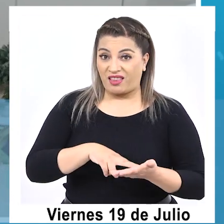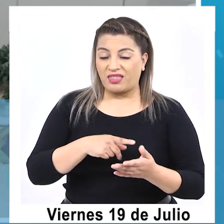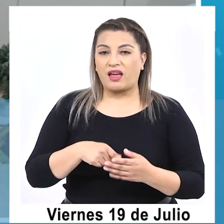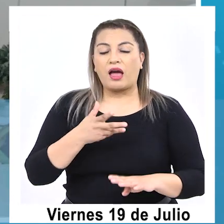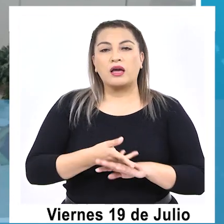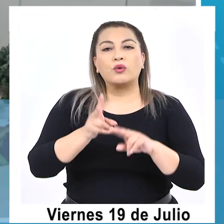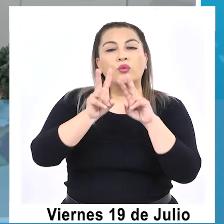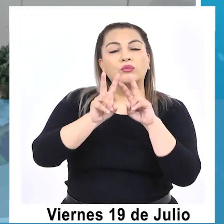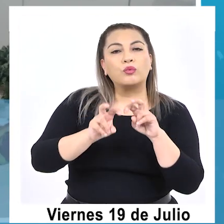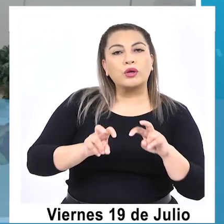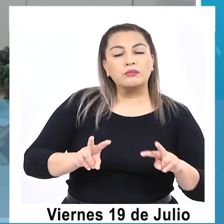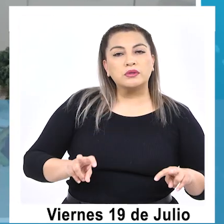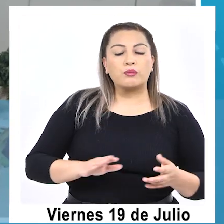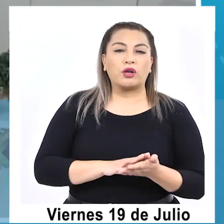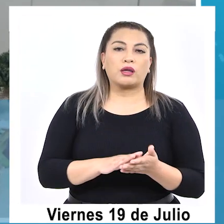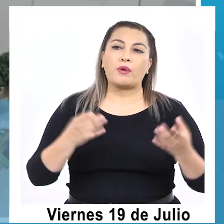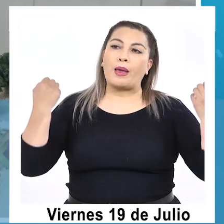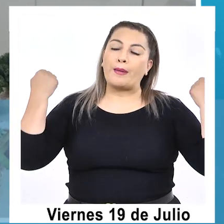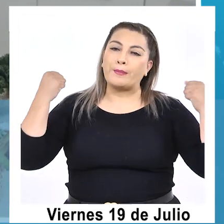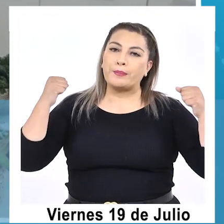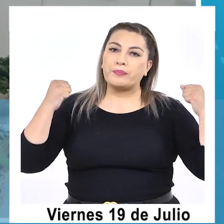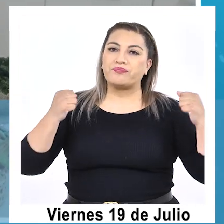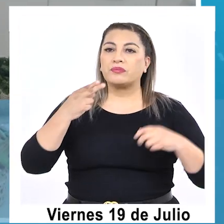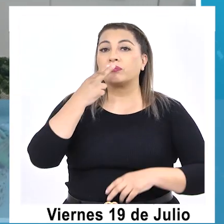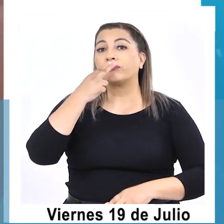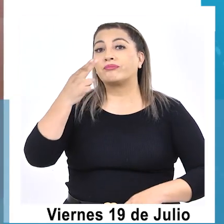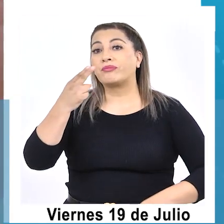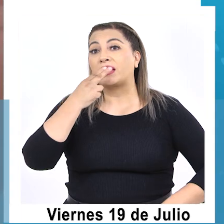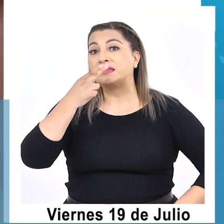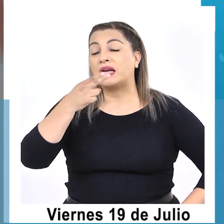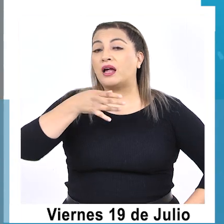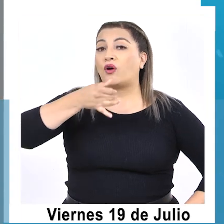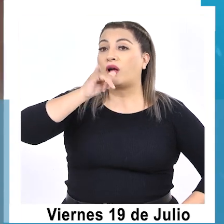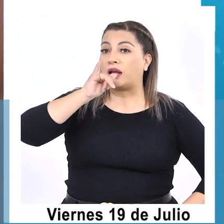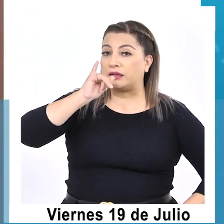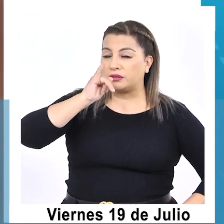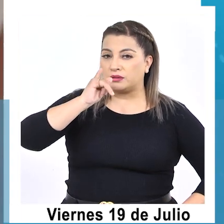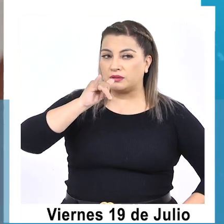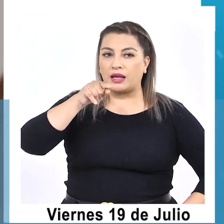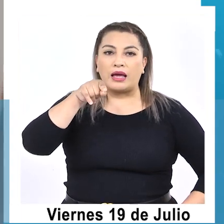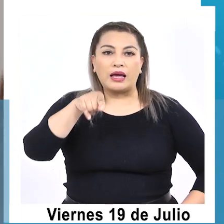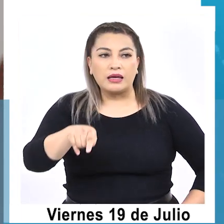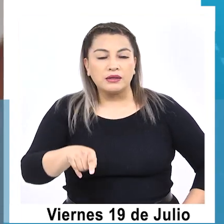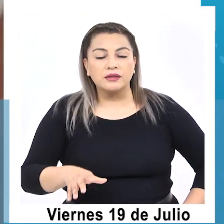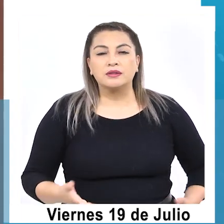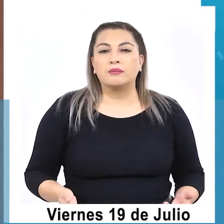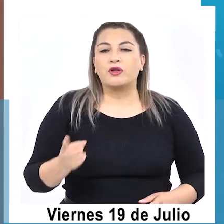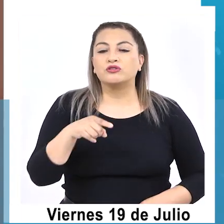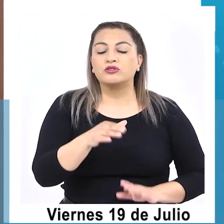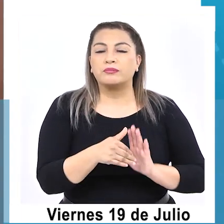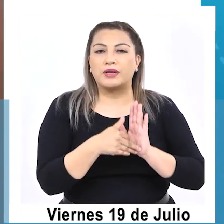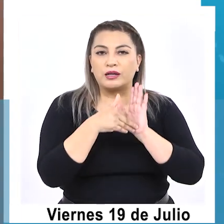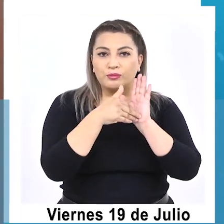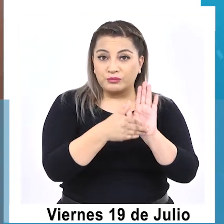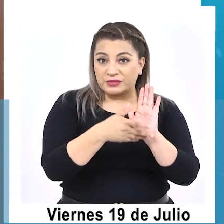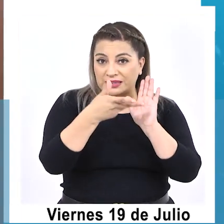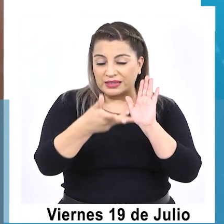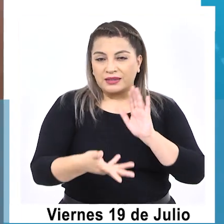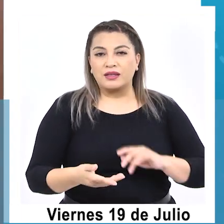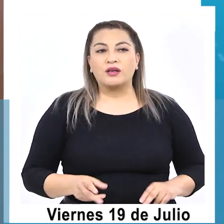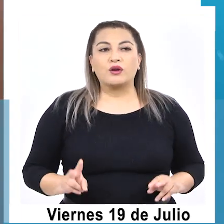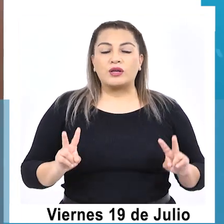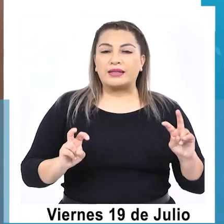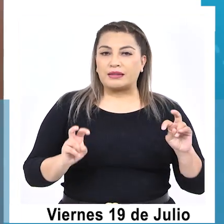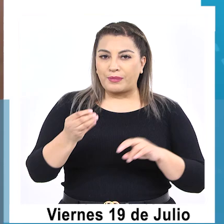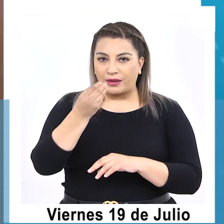estudio considera variables como ejercicio, tabaquismo y alcohol, ¿ya? Pero las aíslas un poco para mostrar estos resultados en base a